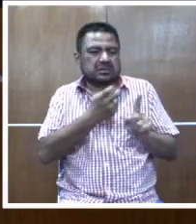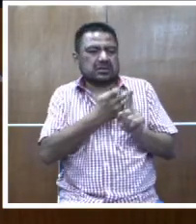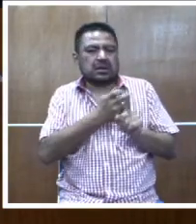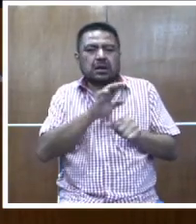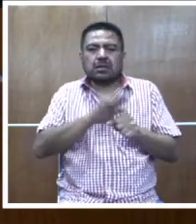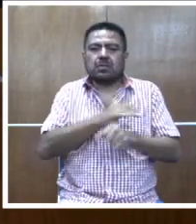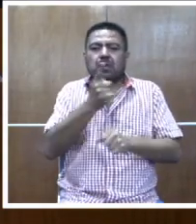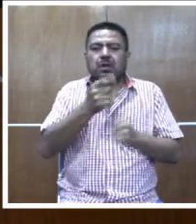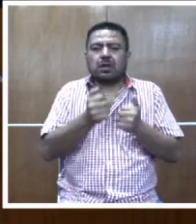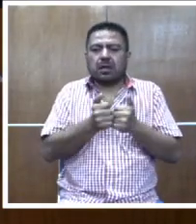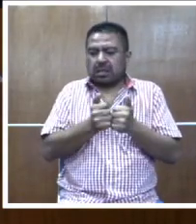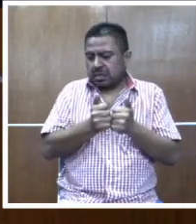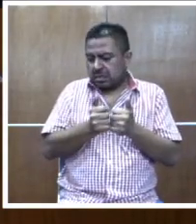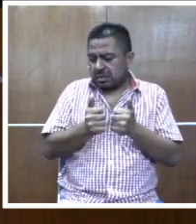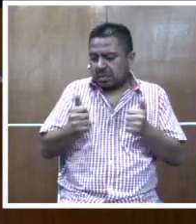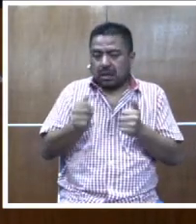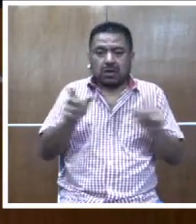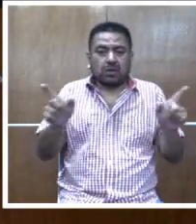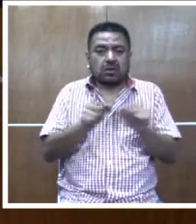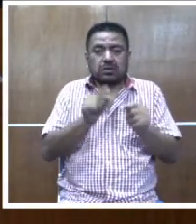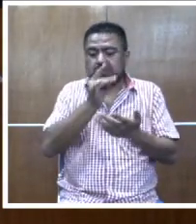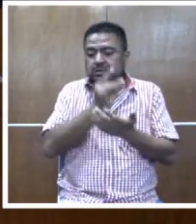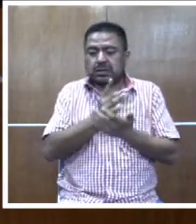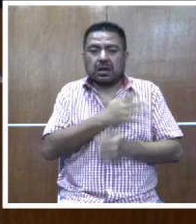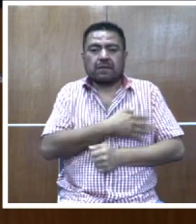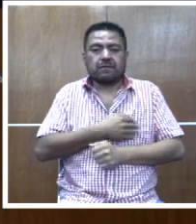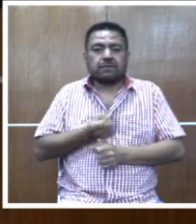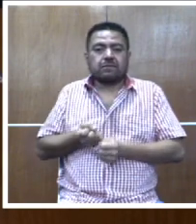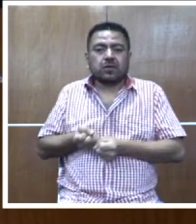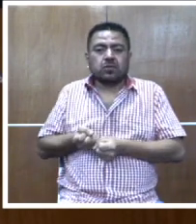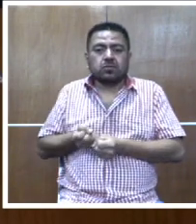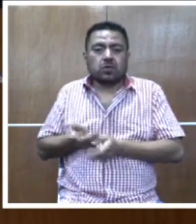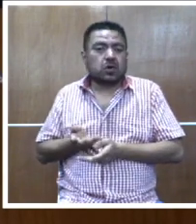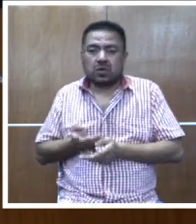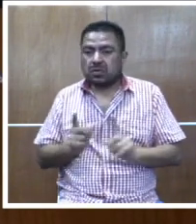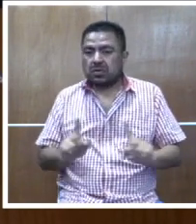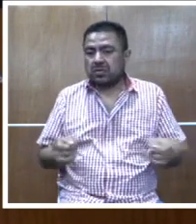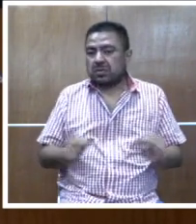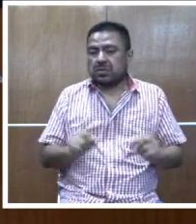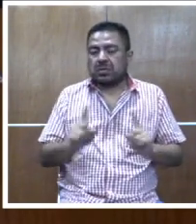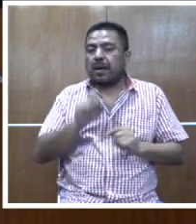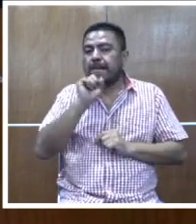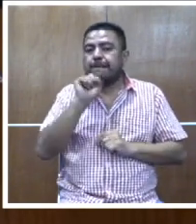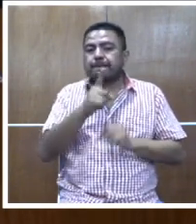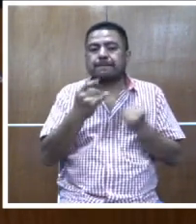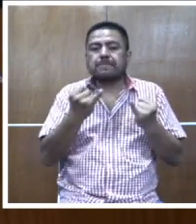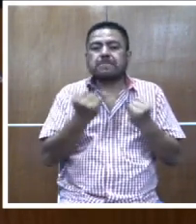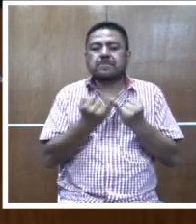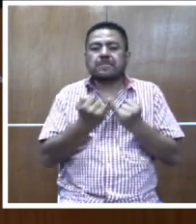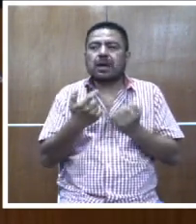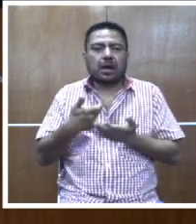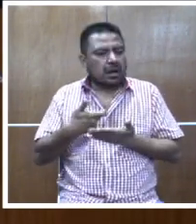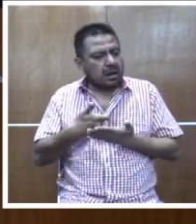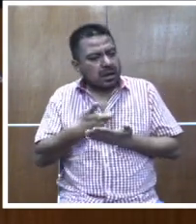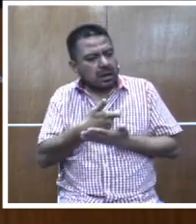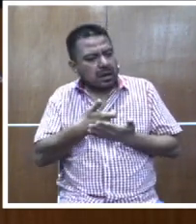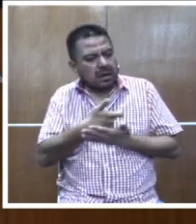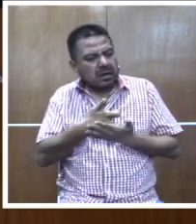están separando no solo de quien les dio la vida, sino además de quien los provee